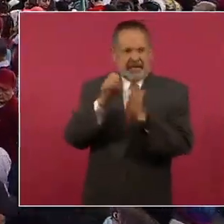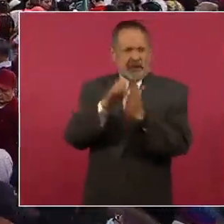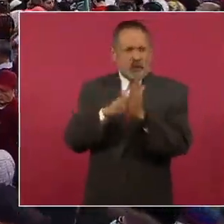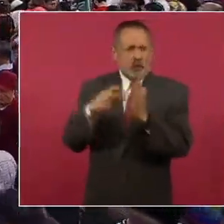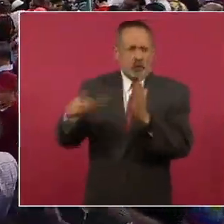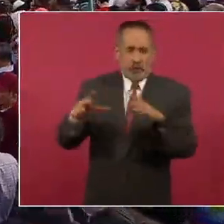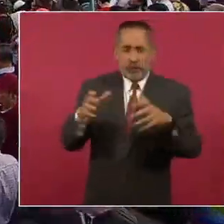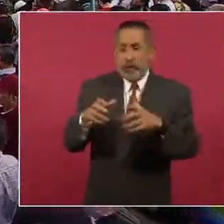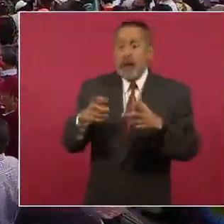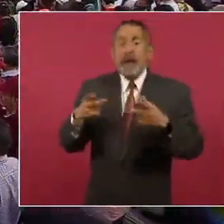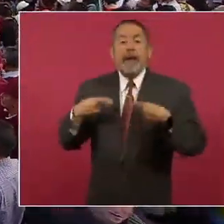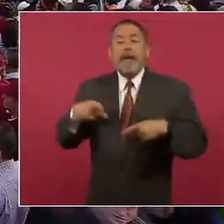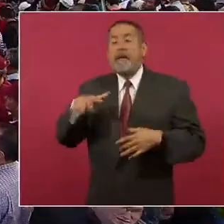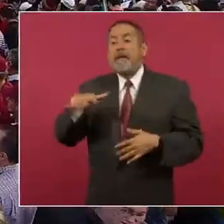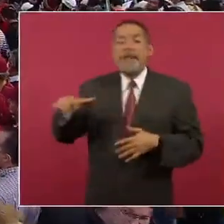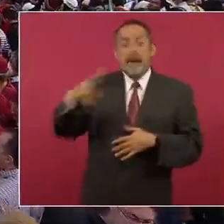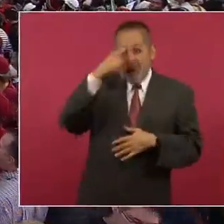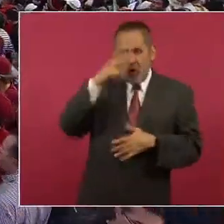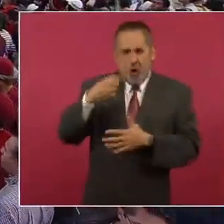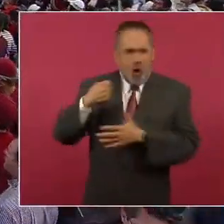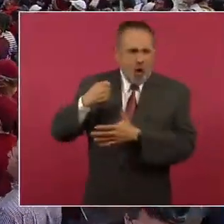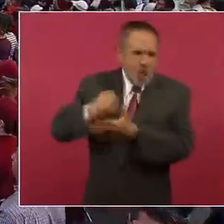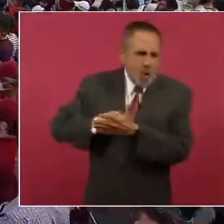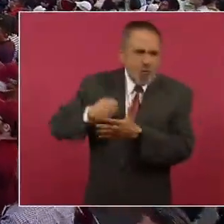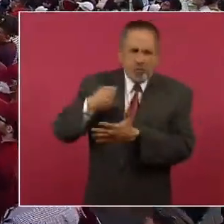que el proletariado de México luchará